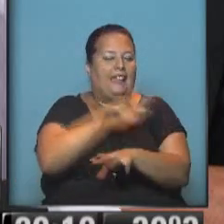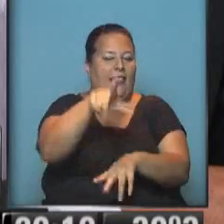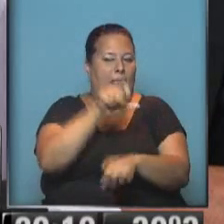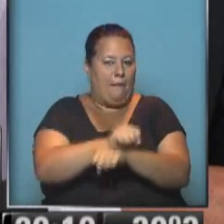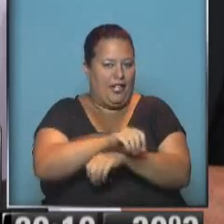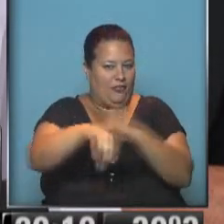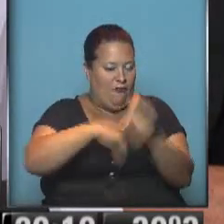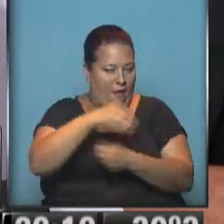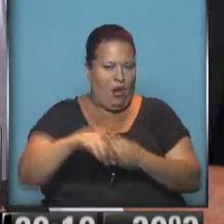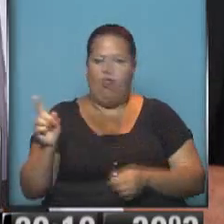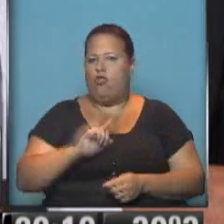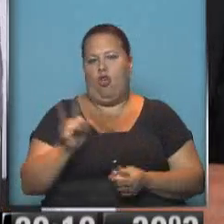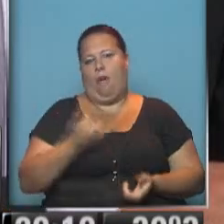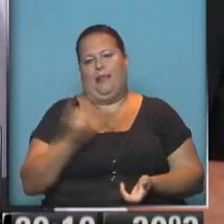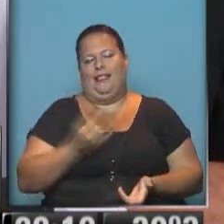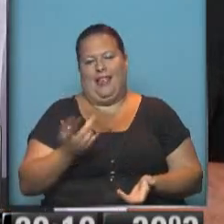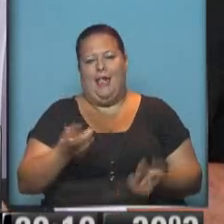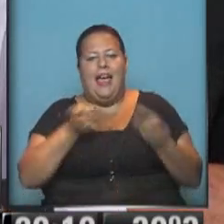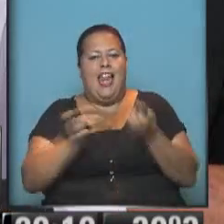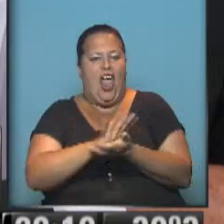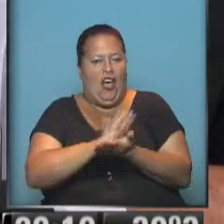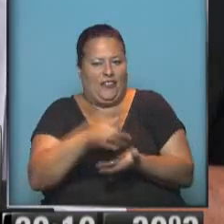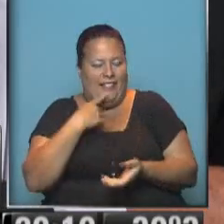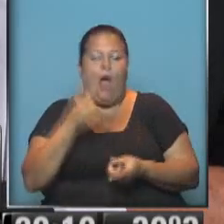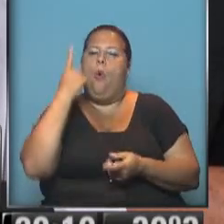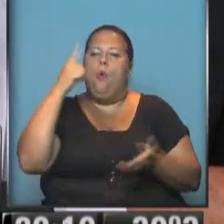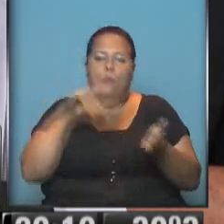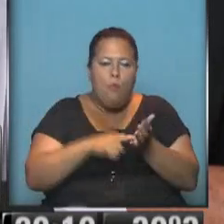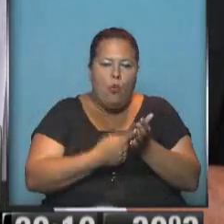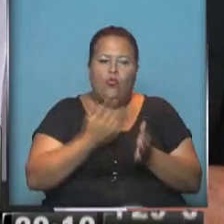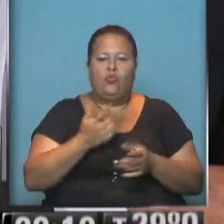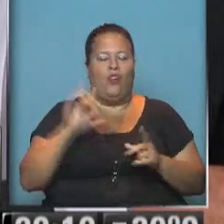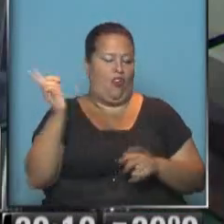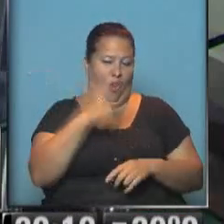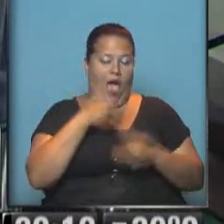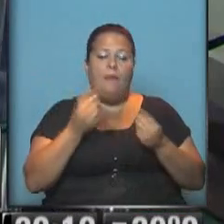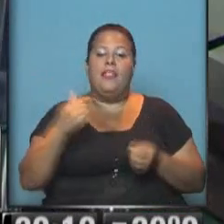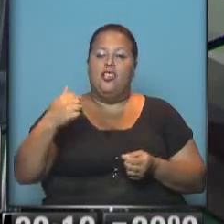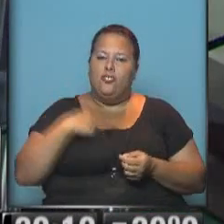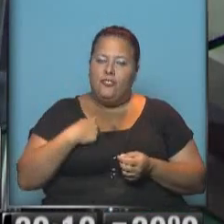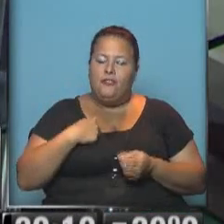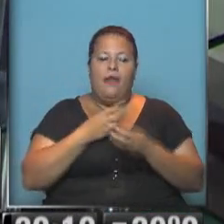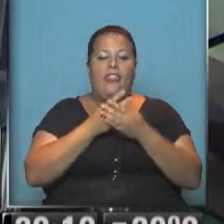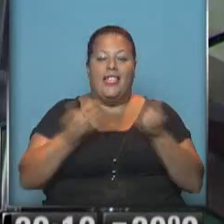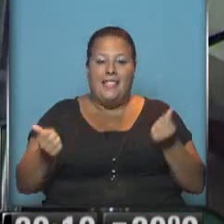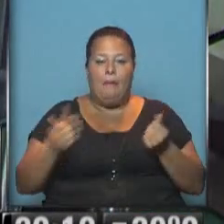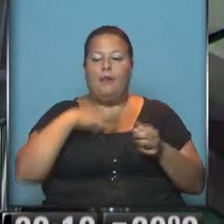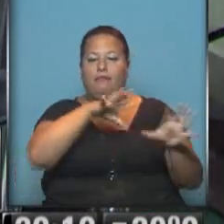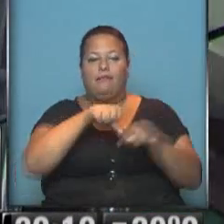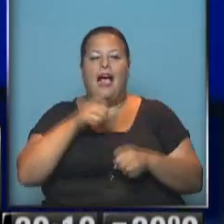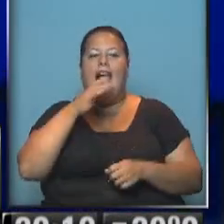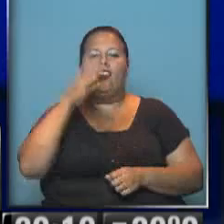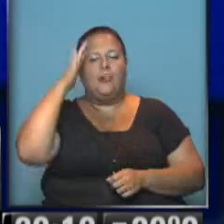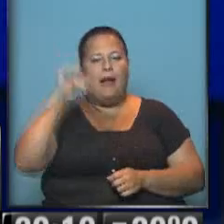la familia, ¿no? No, pero más que de negociaciones, por lo que estás diciendo... Hay algo que es muy impresionante. A mí me desaparecen el 14